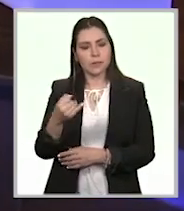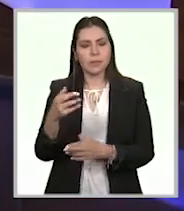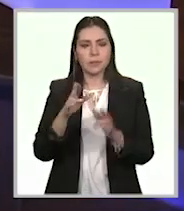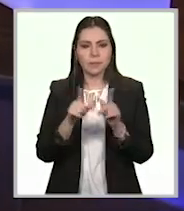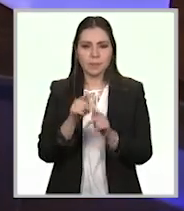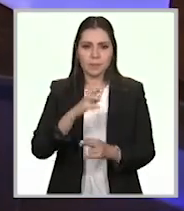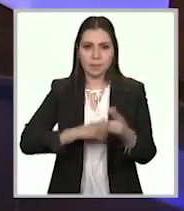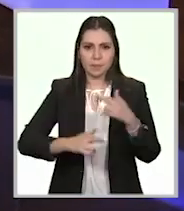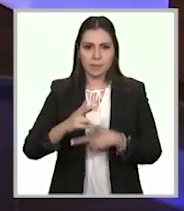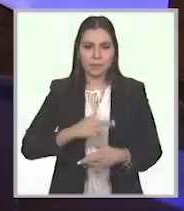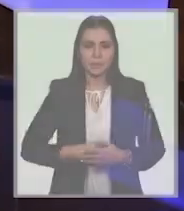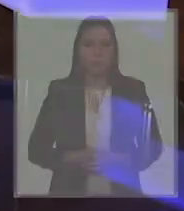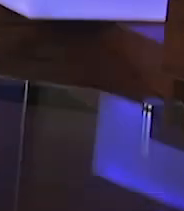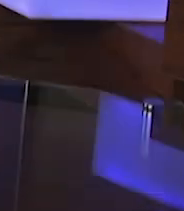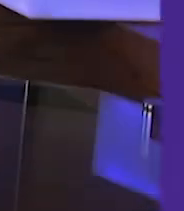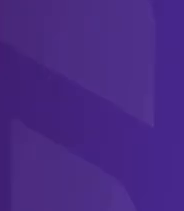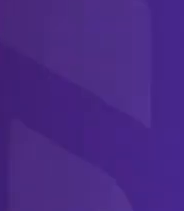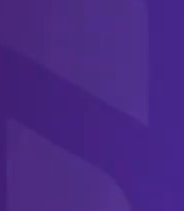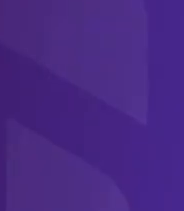Formación Judicial. Regresamos.